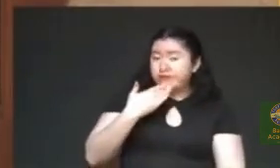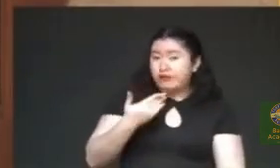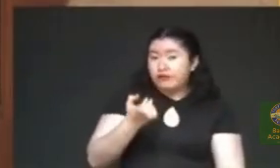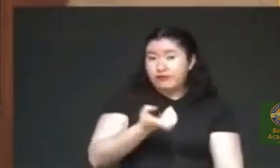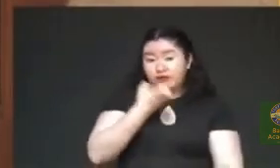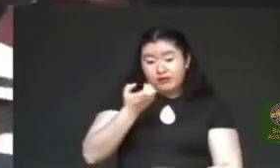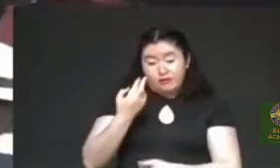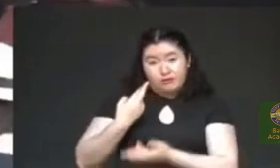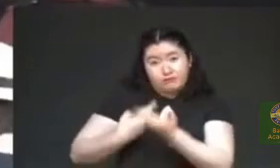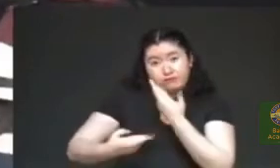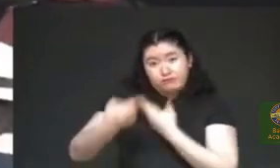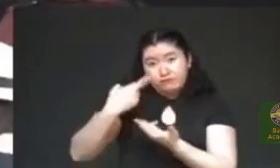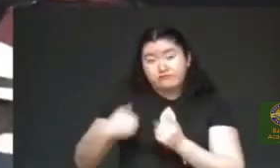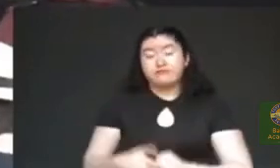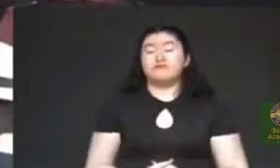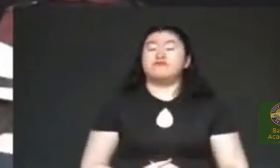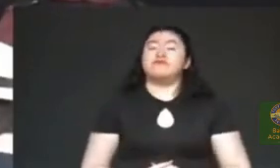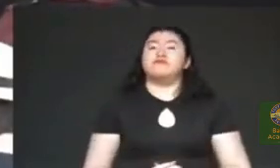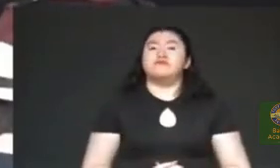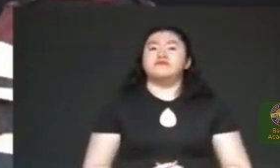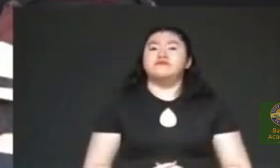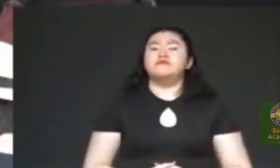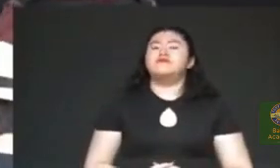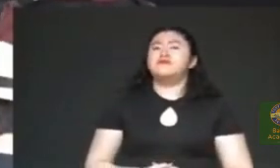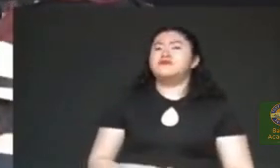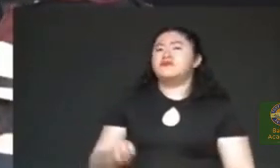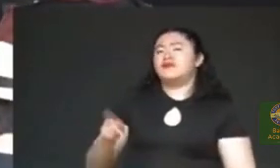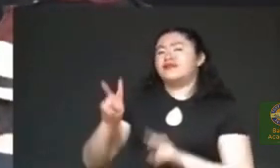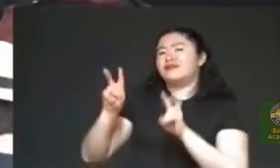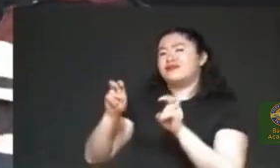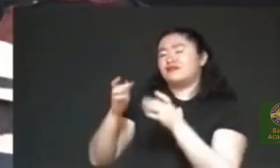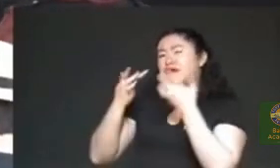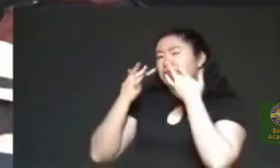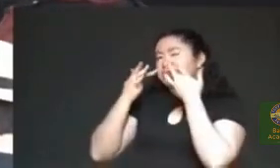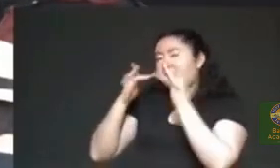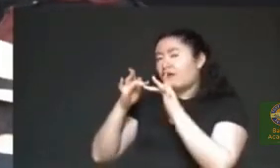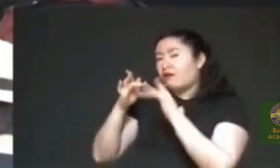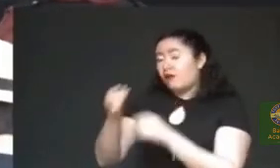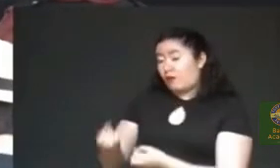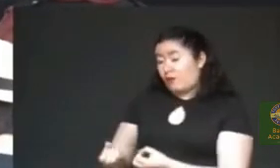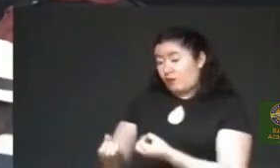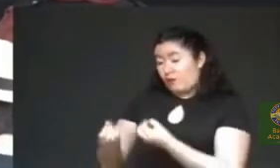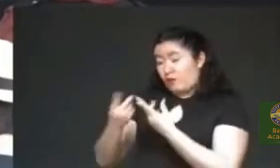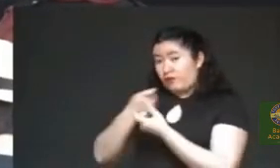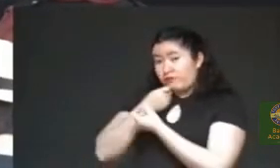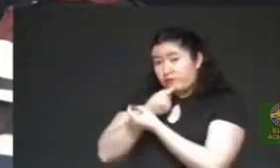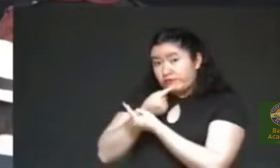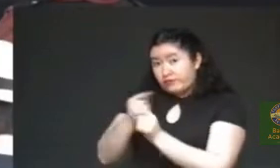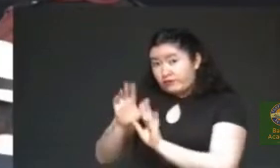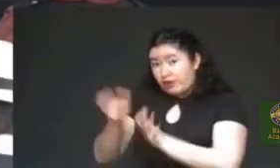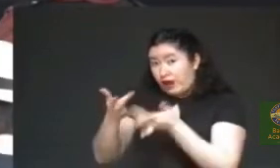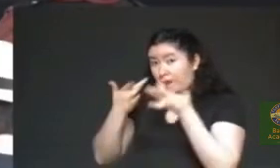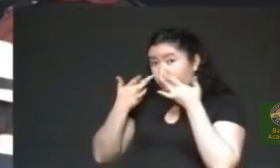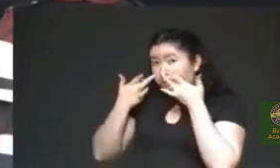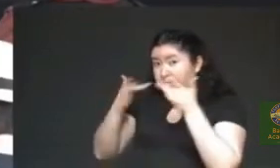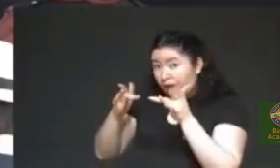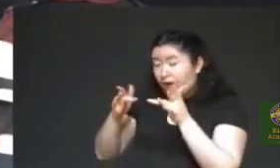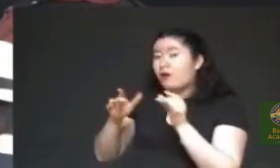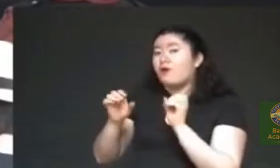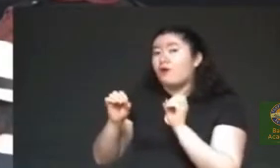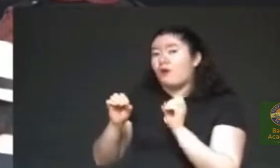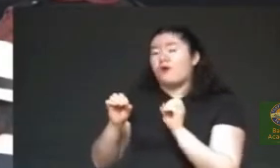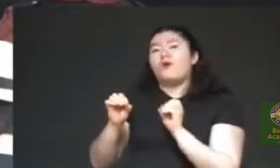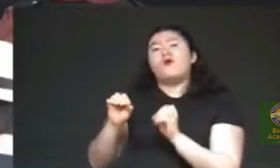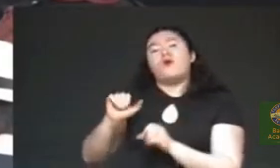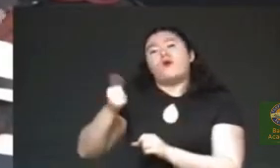Sí, oiga, y finalmente en el tema de la deserción, ¿se sabe cuántos niños desertaron y cuántos niños en este caso podrían repetir